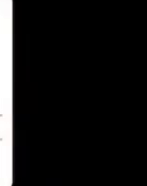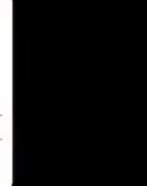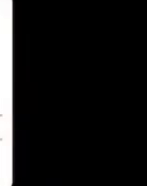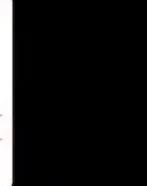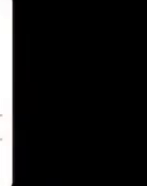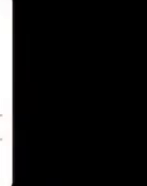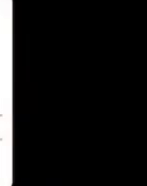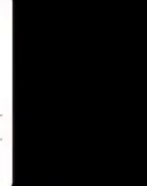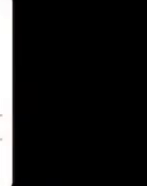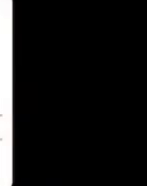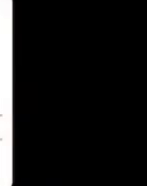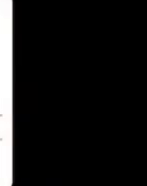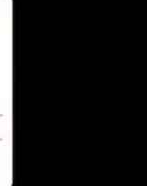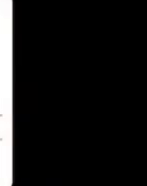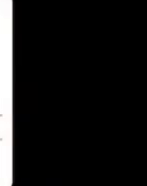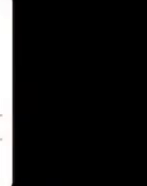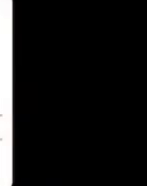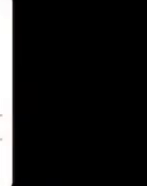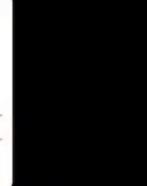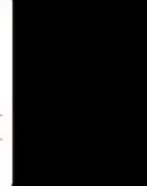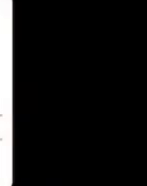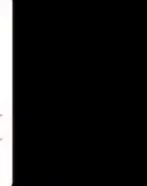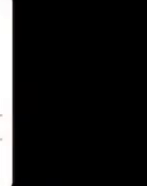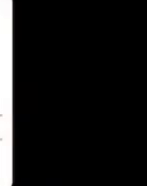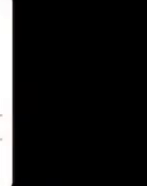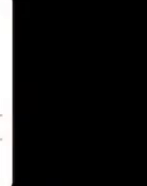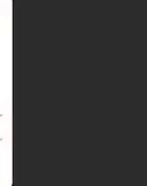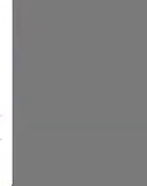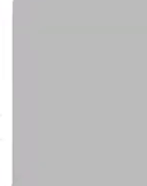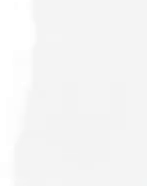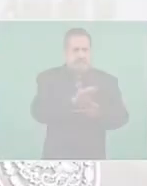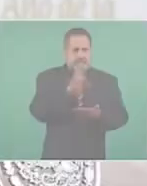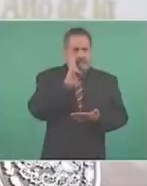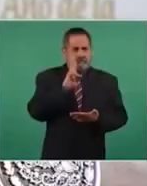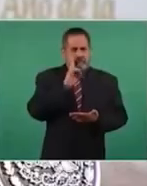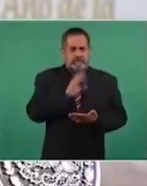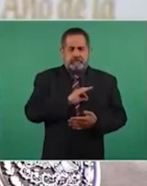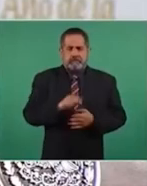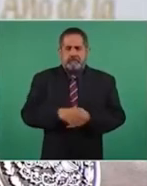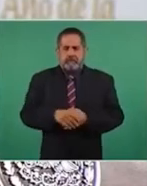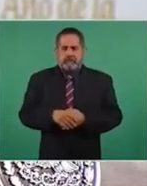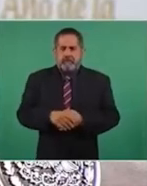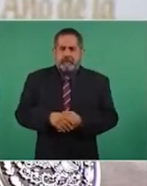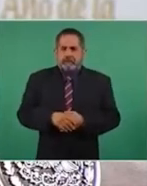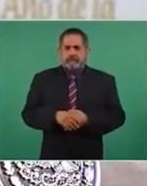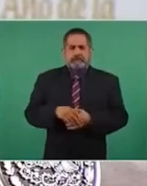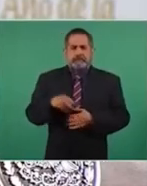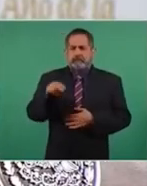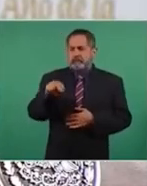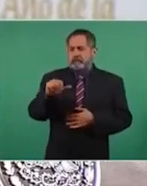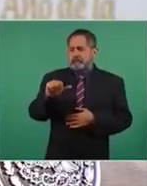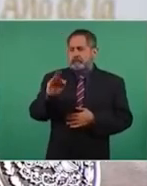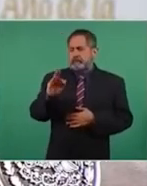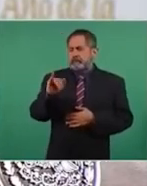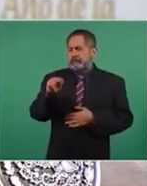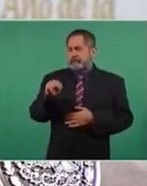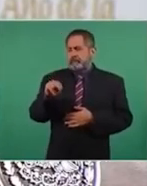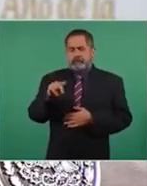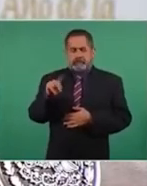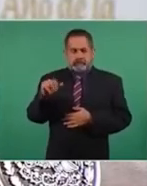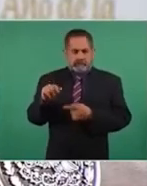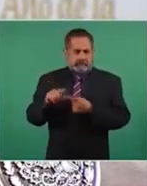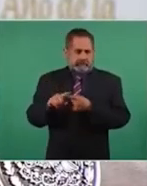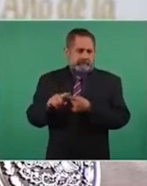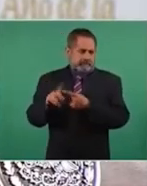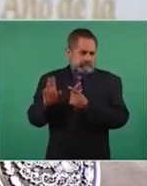informen de manera clara y precisa sobre la gravedad de la sequía en la ciudad. López Obrador anunció que en Sonora se construirá